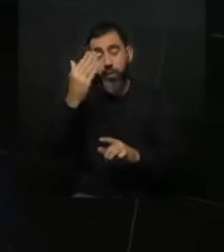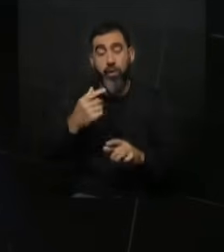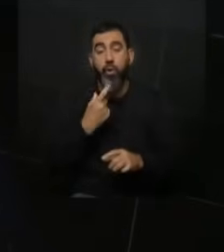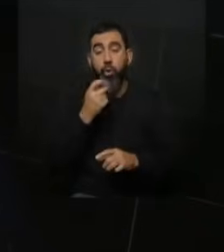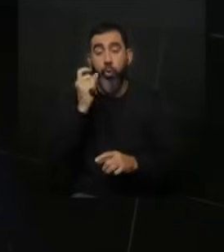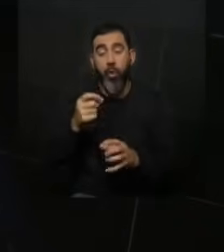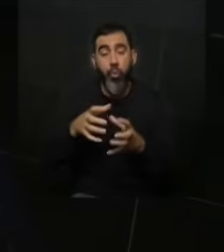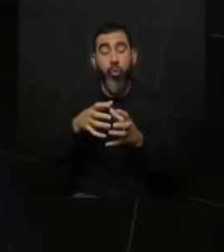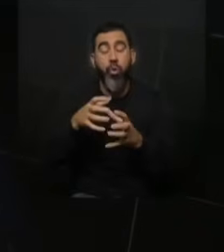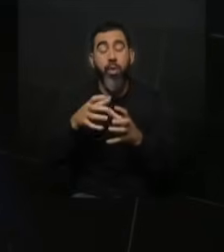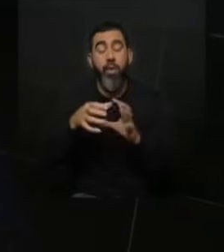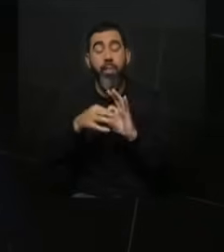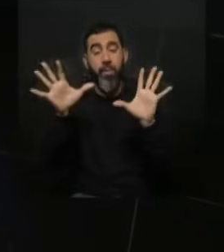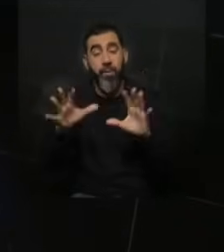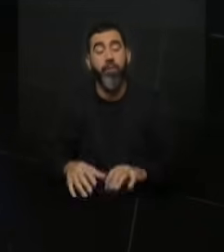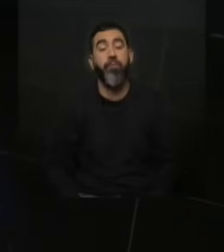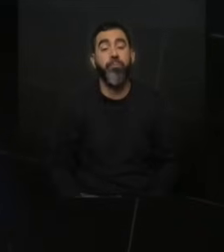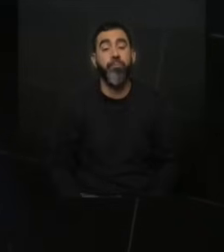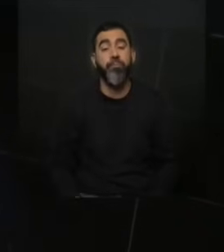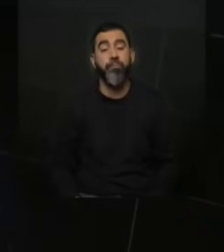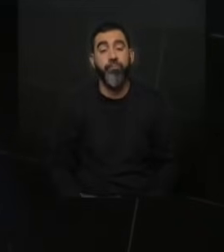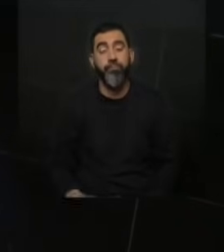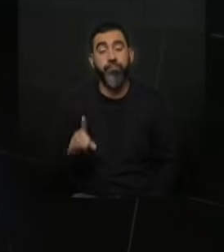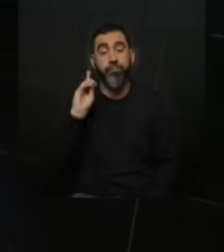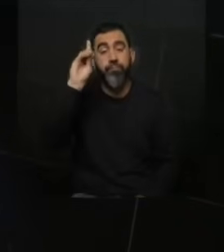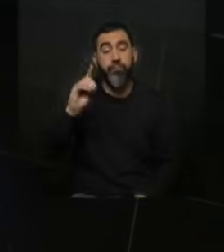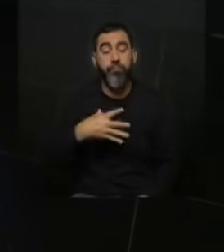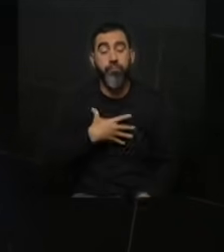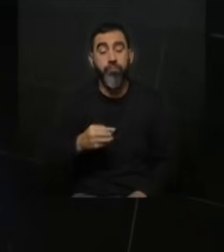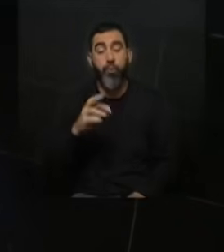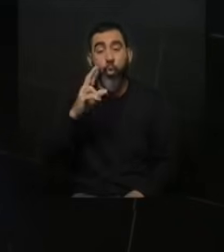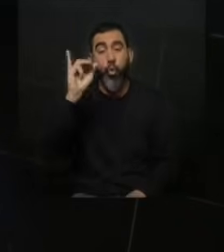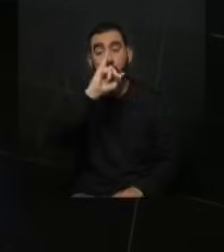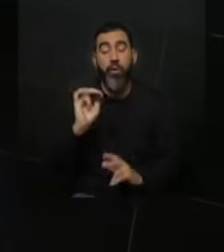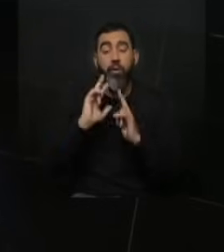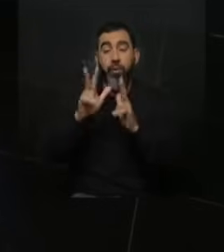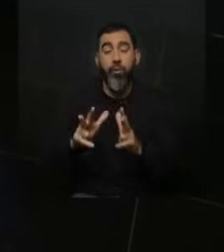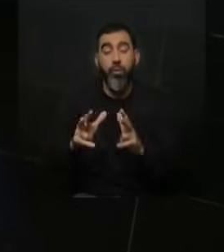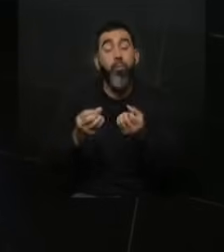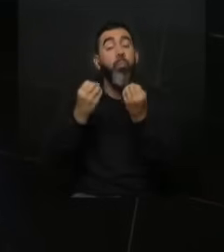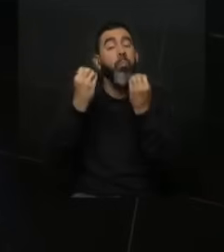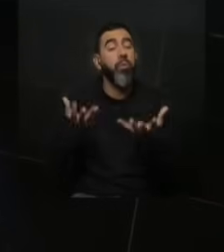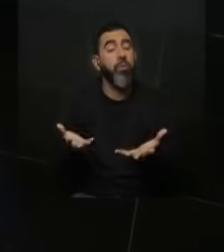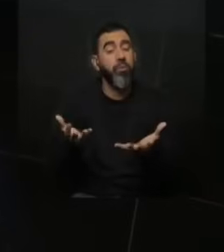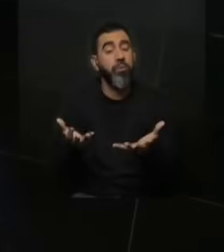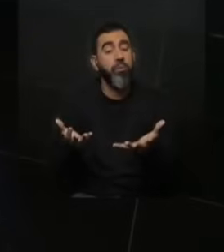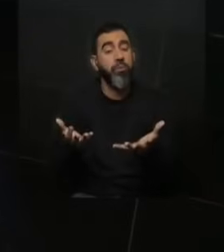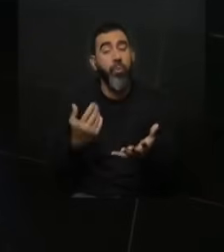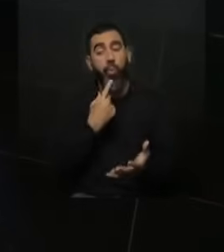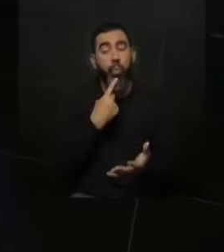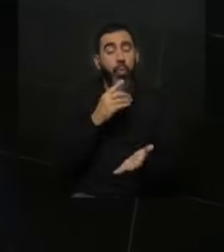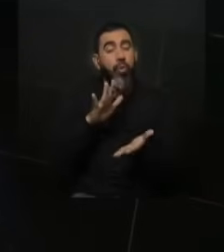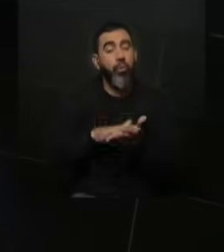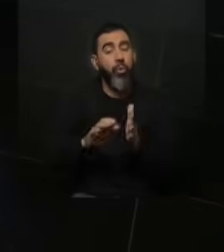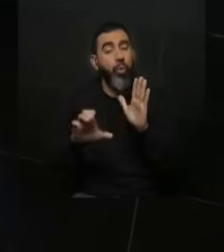el partido Colorado y también el partido independiente el diputado nacionalista Juan Martín Rodríguez aseguró que esto obedece entre otras cosas a dudas sobre